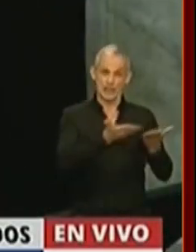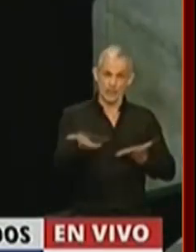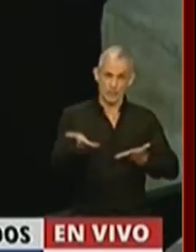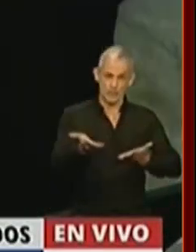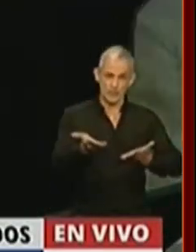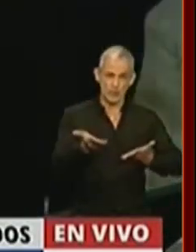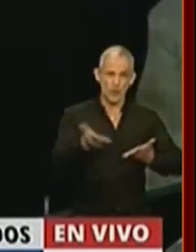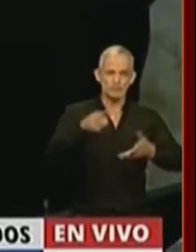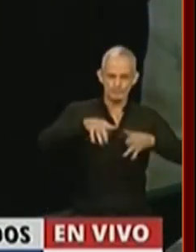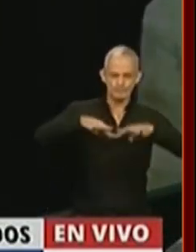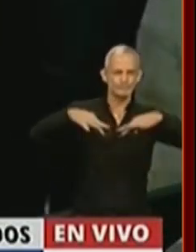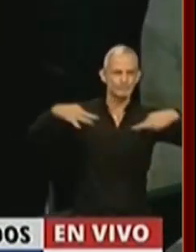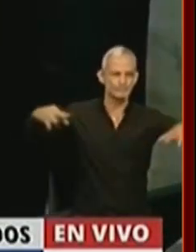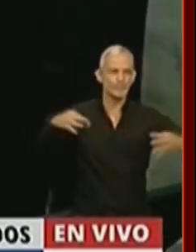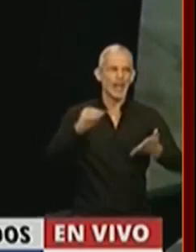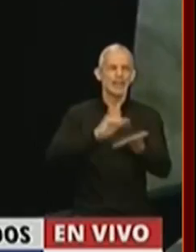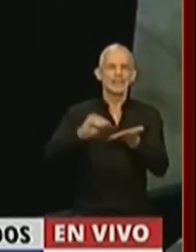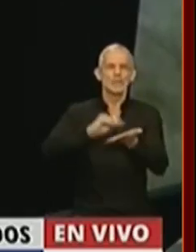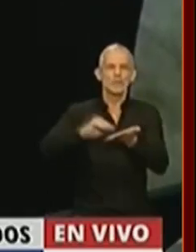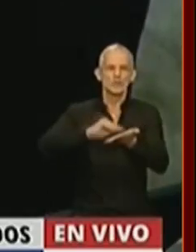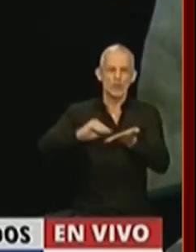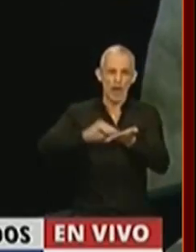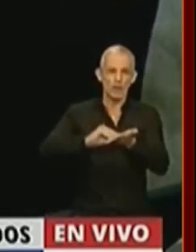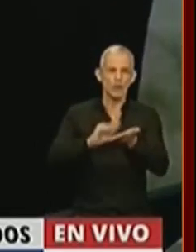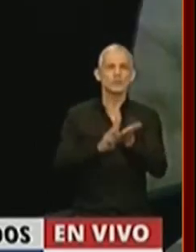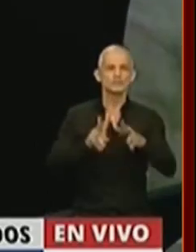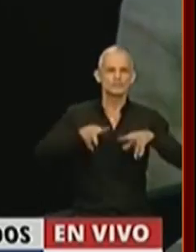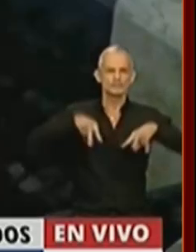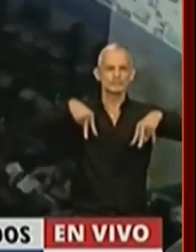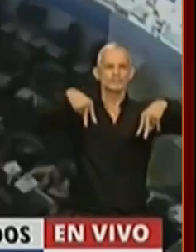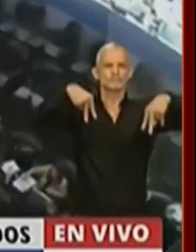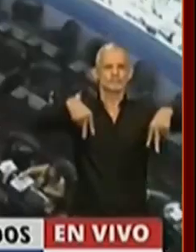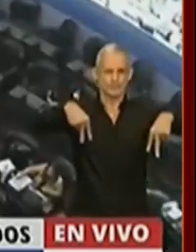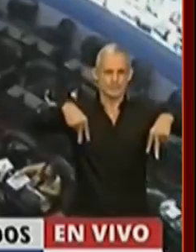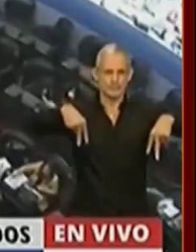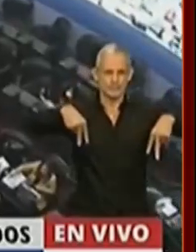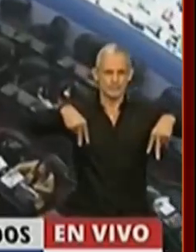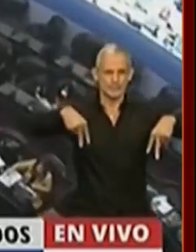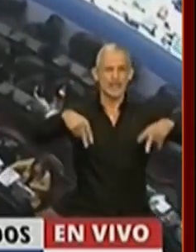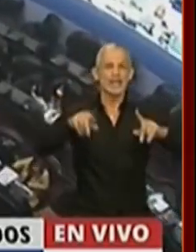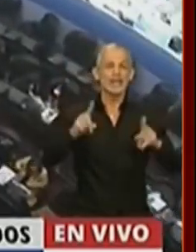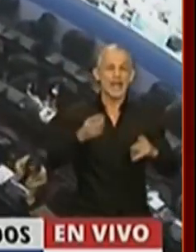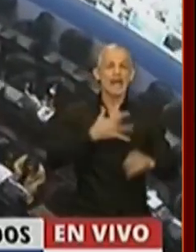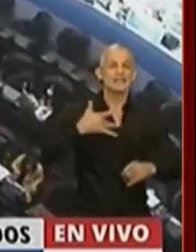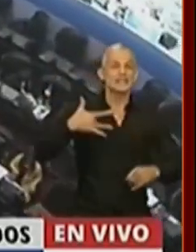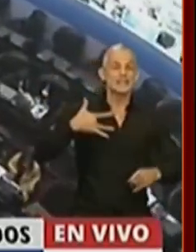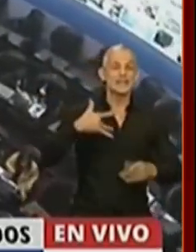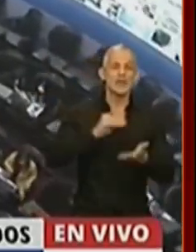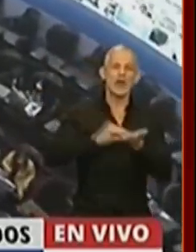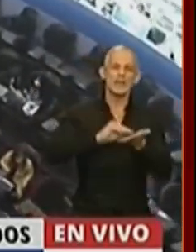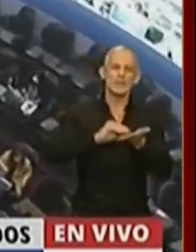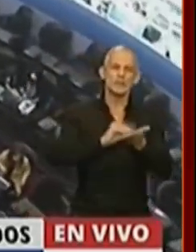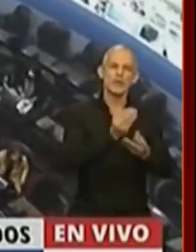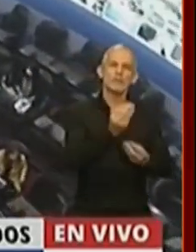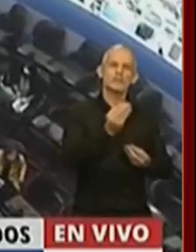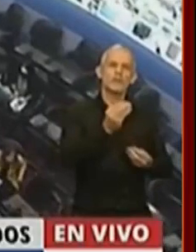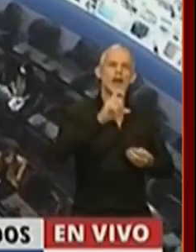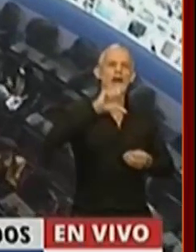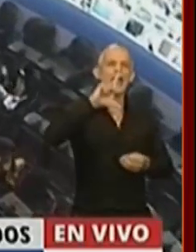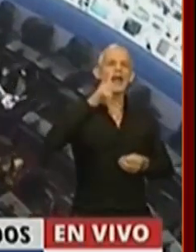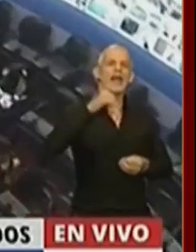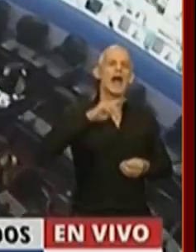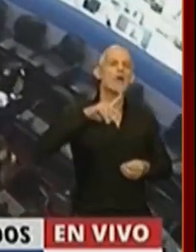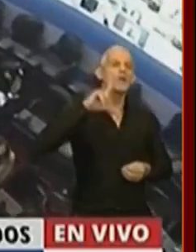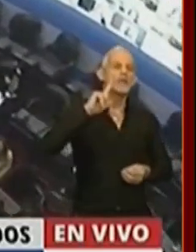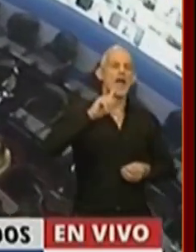a medida que le fueron confeccionando a Cristóbal López, se viene la reforma judicial, se viene el impuesto patria, se